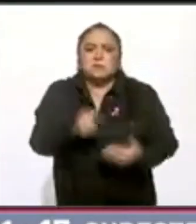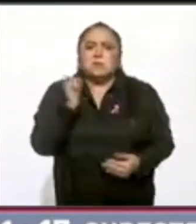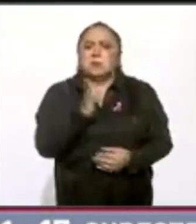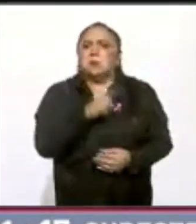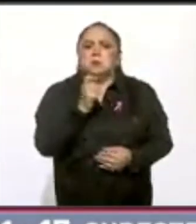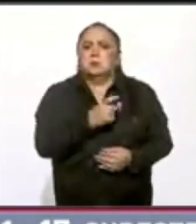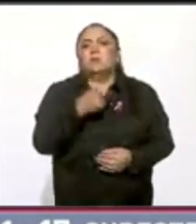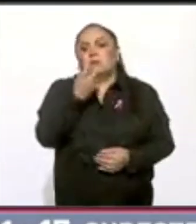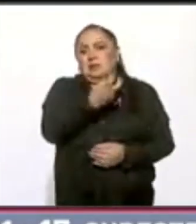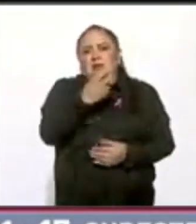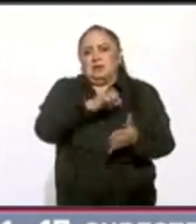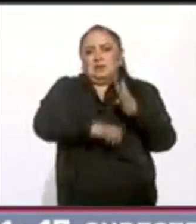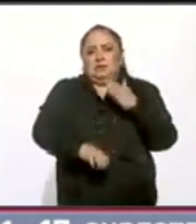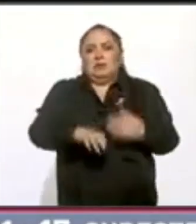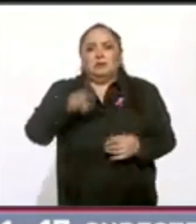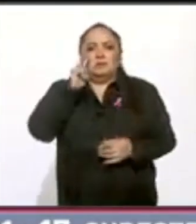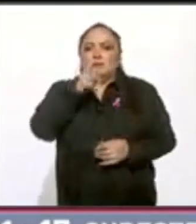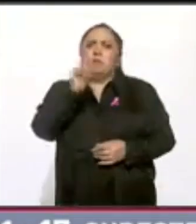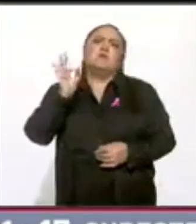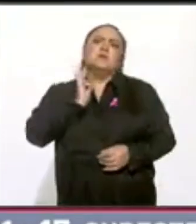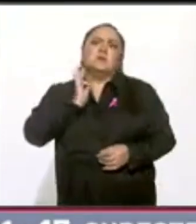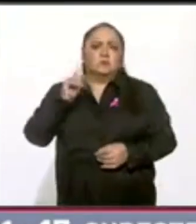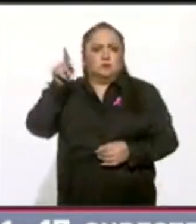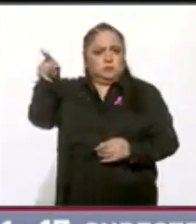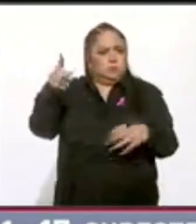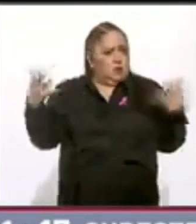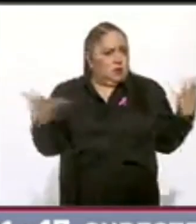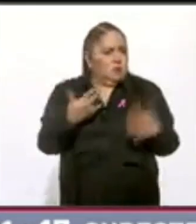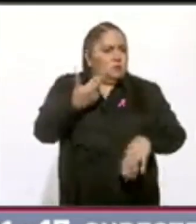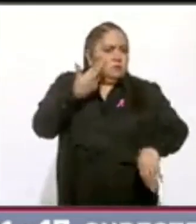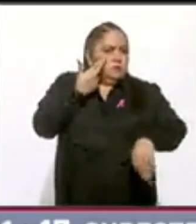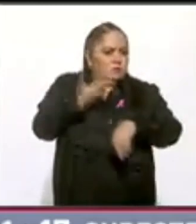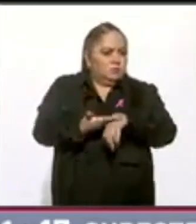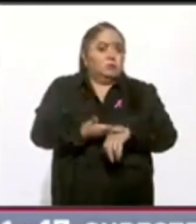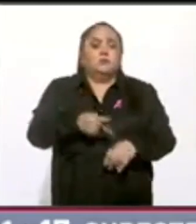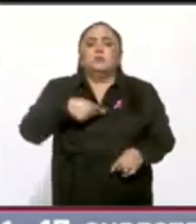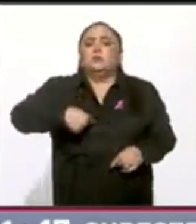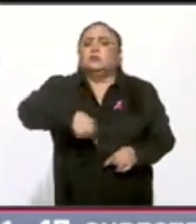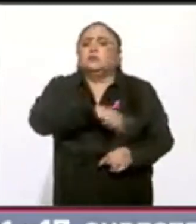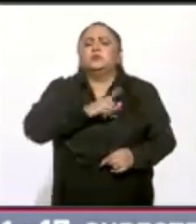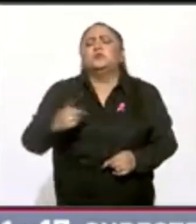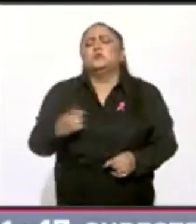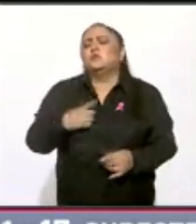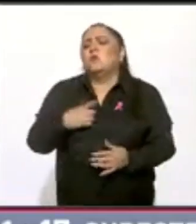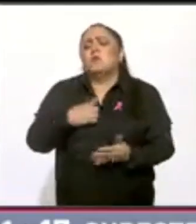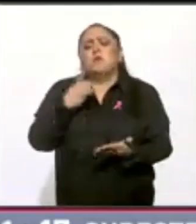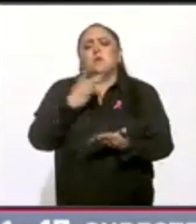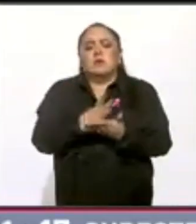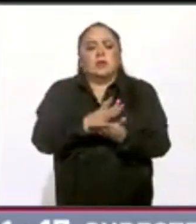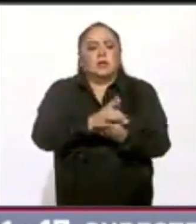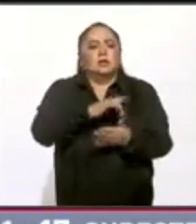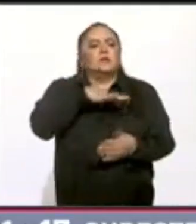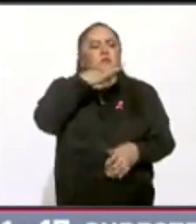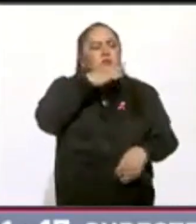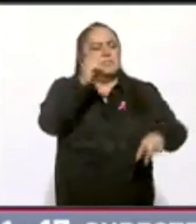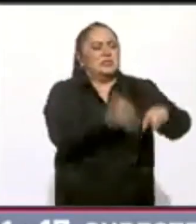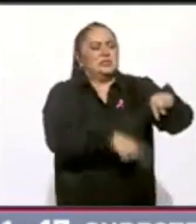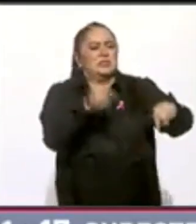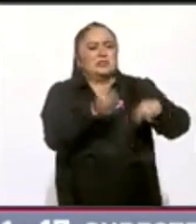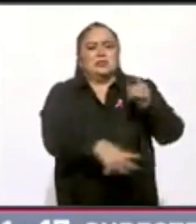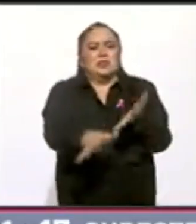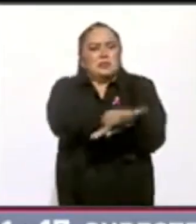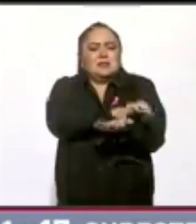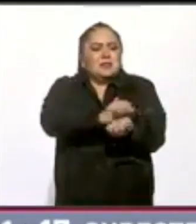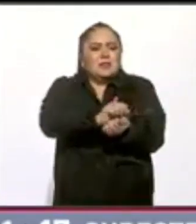ahí donde hay pruebas, pues se presentan a la fiscalía y que la fiscalía actúe. En el caso nuestro, pues es limpiar de esa corrupción, acabar